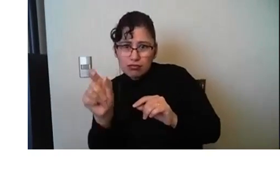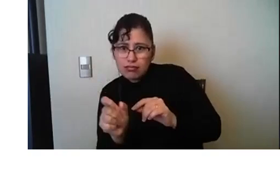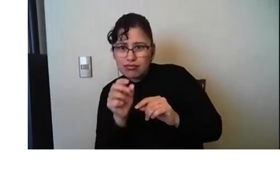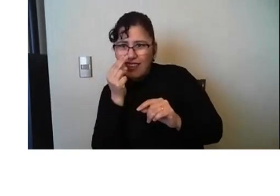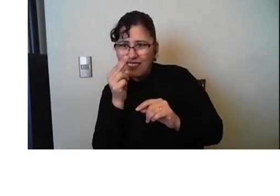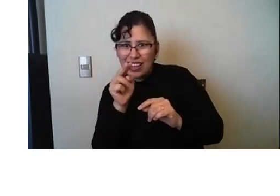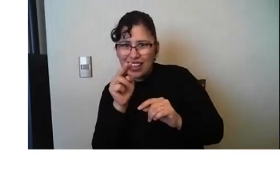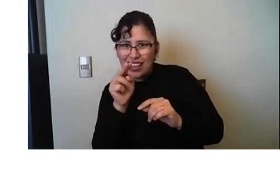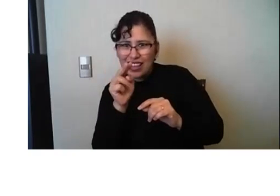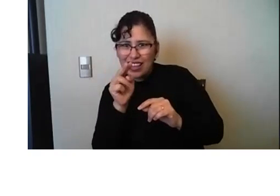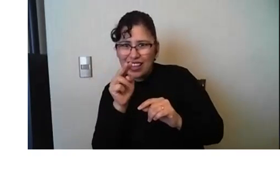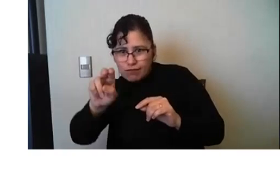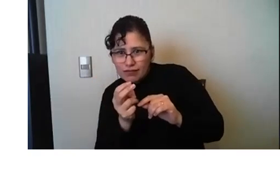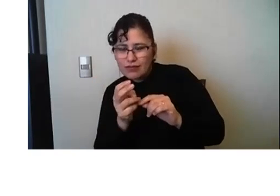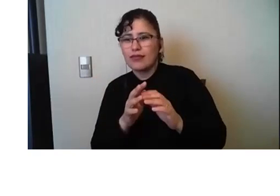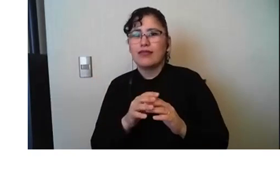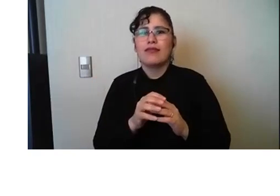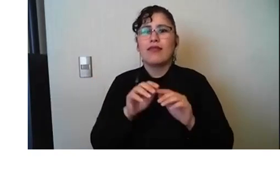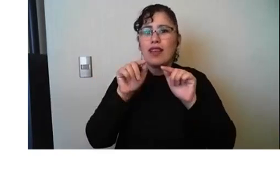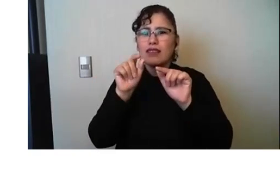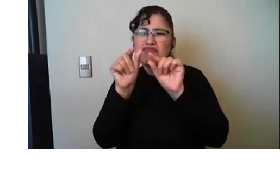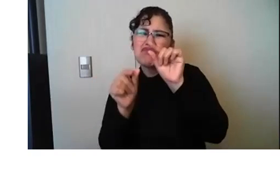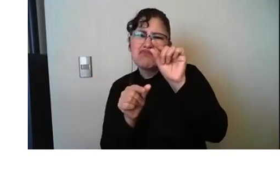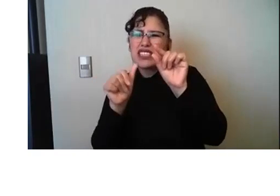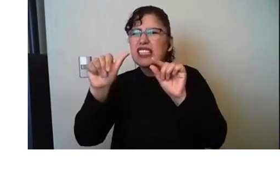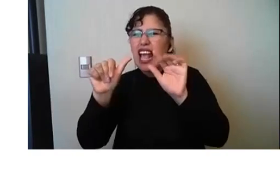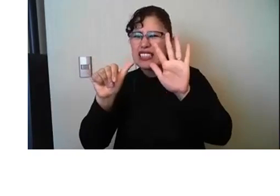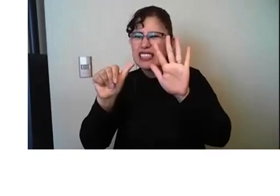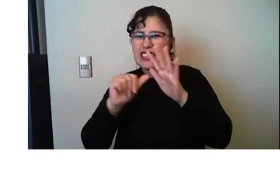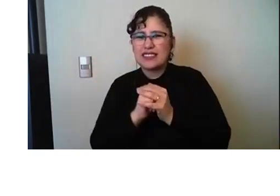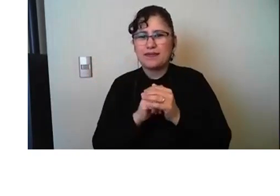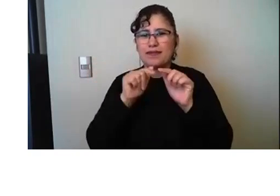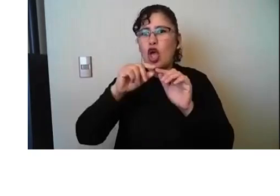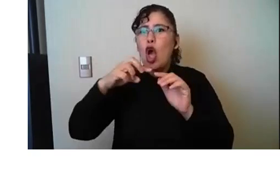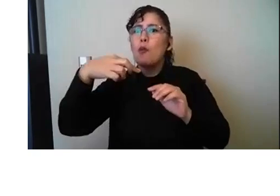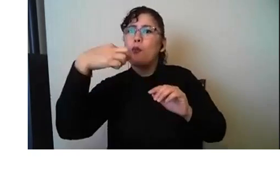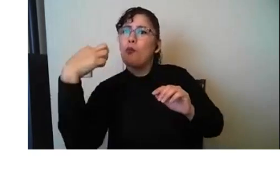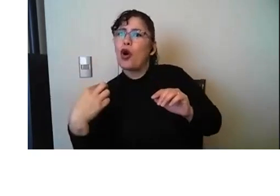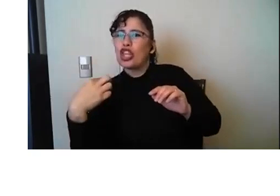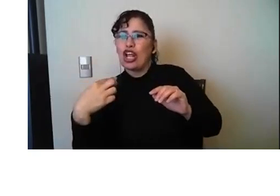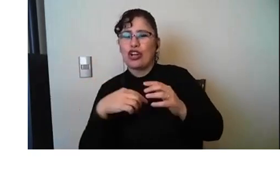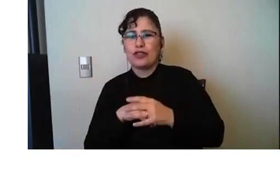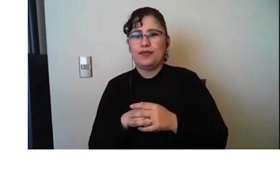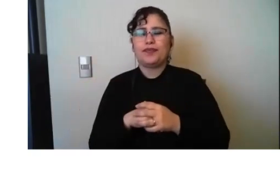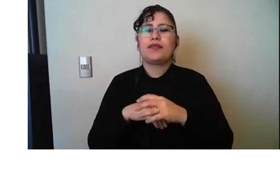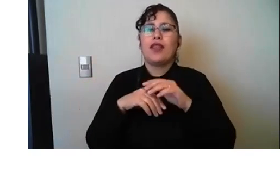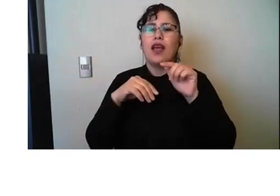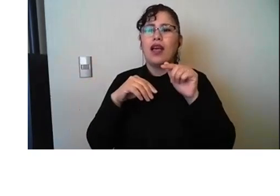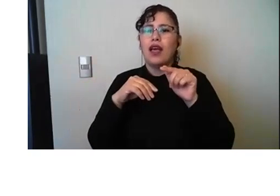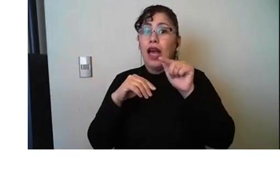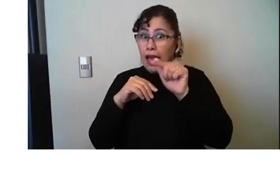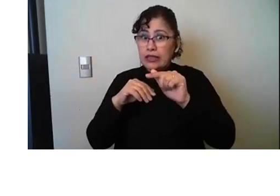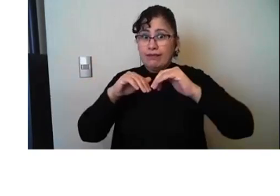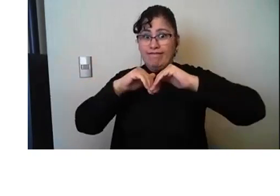parte del tálamo, que es la parte posterior del tálamo. Pero se